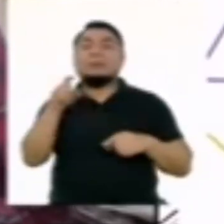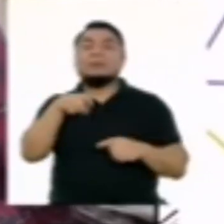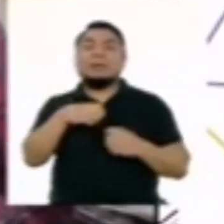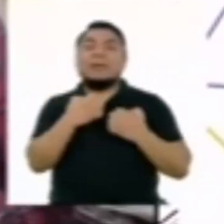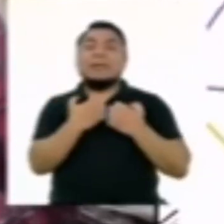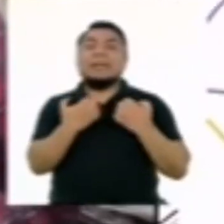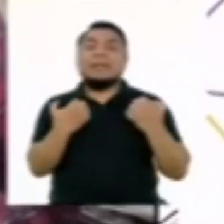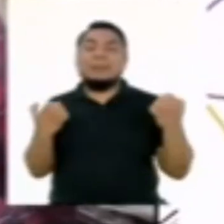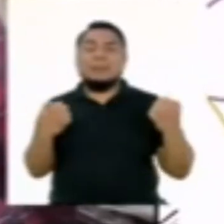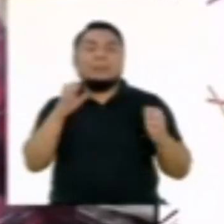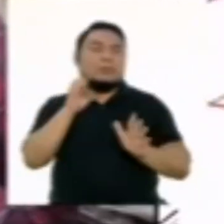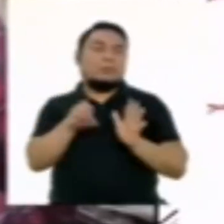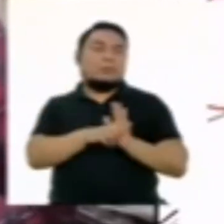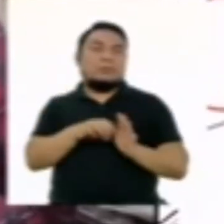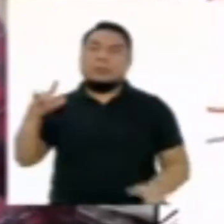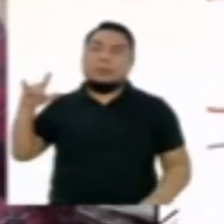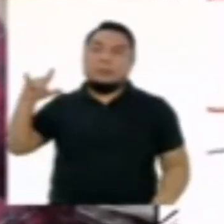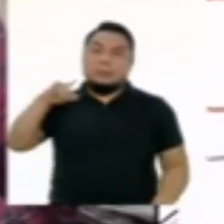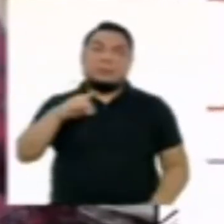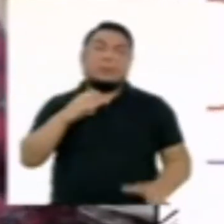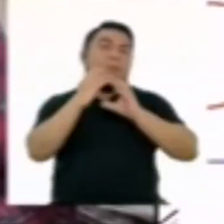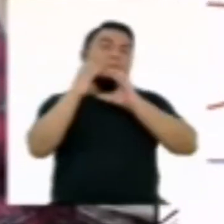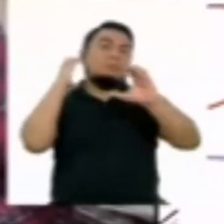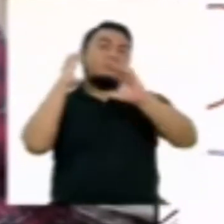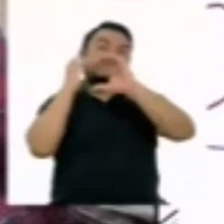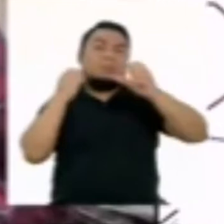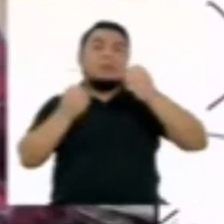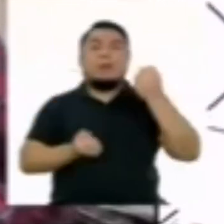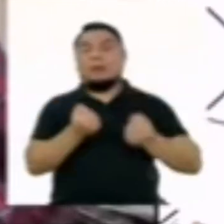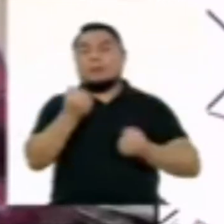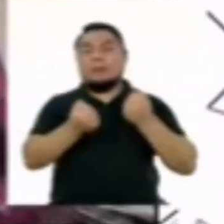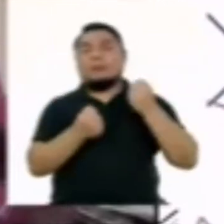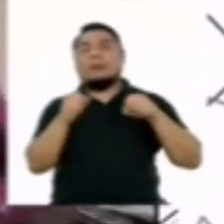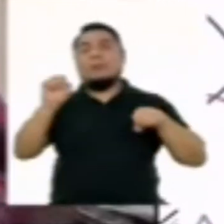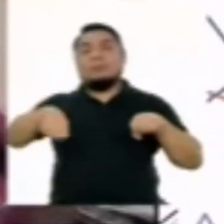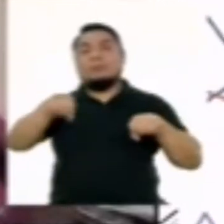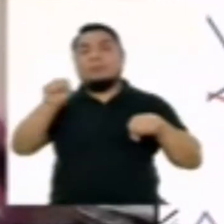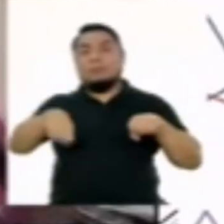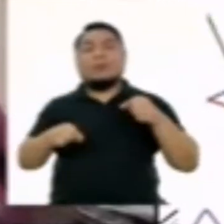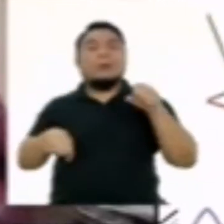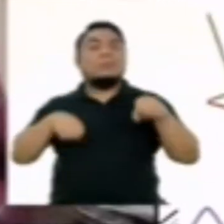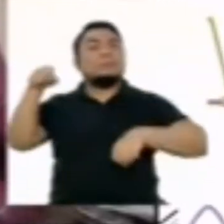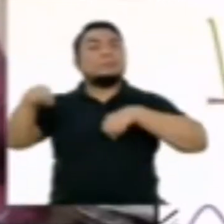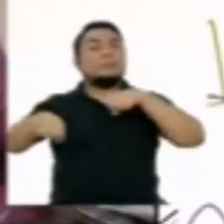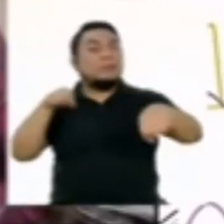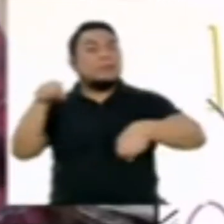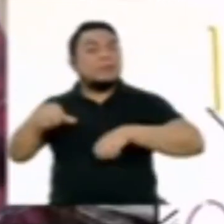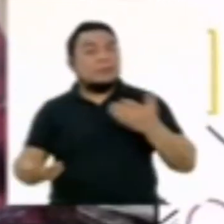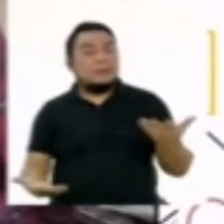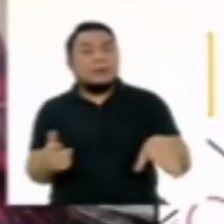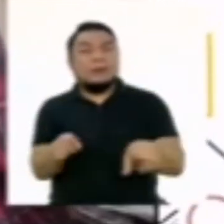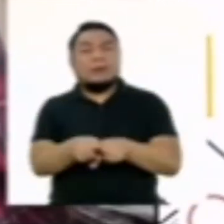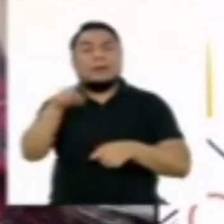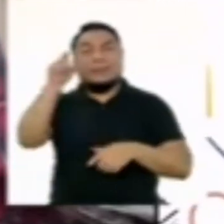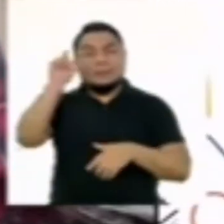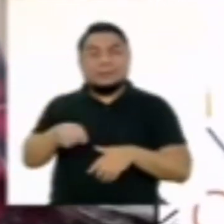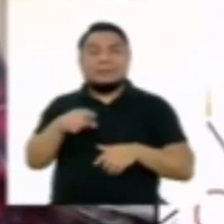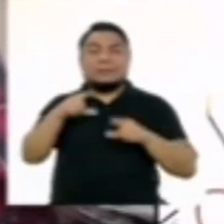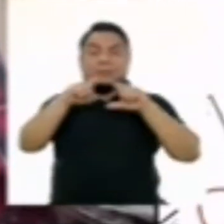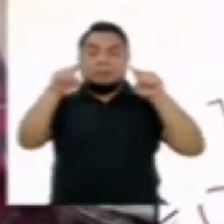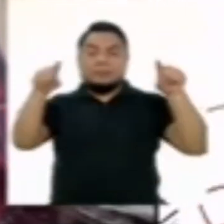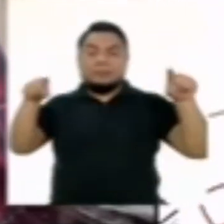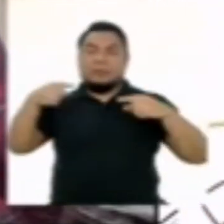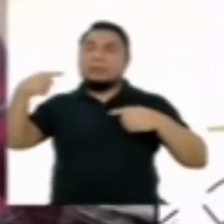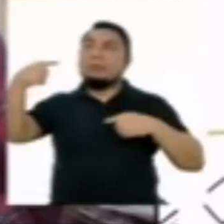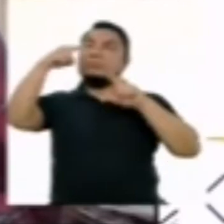equipos, por ejemplo, aviones, buses, autos, motos, bicicletas, incluso necesitamos